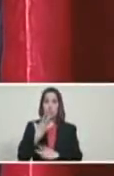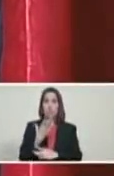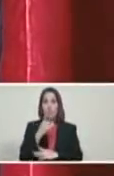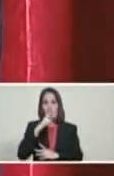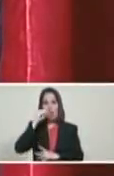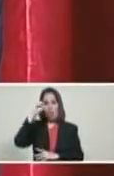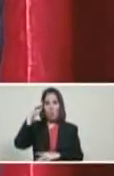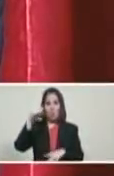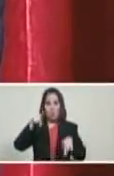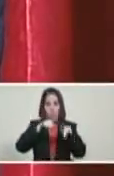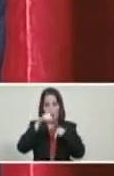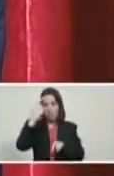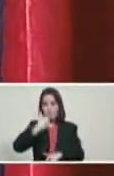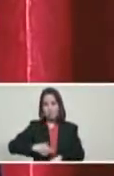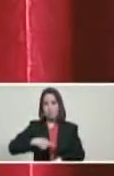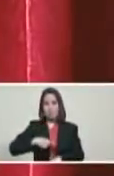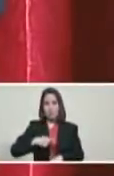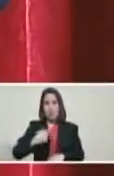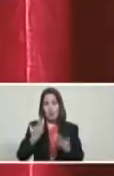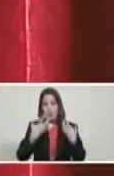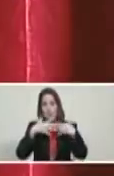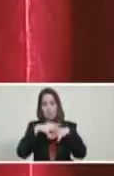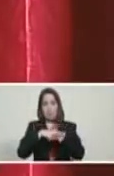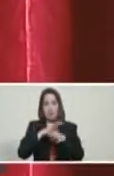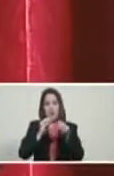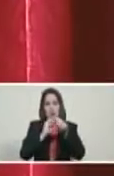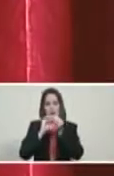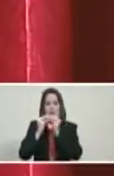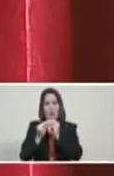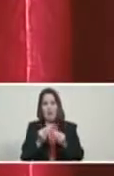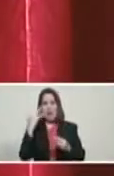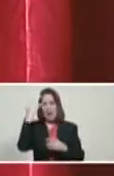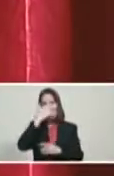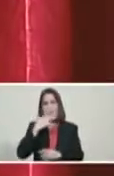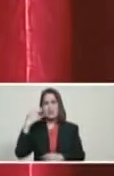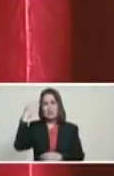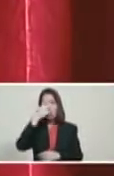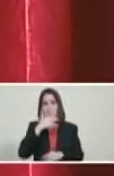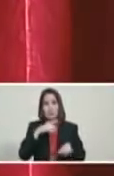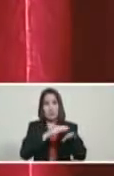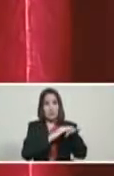Yo soy un mestizo, miren, tirando a negro.